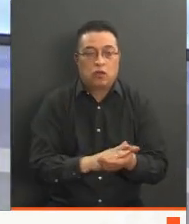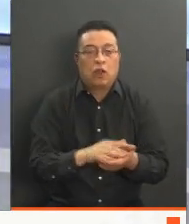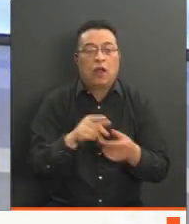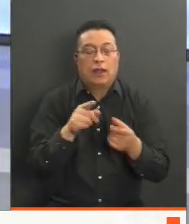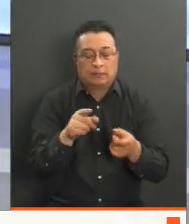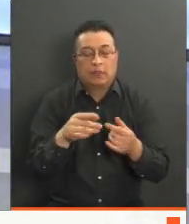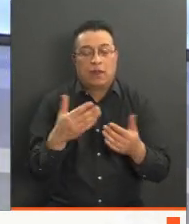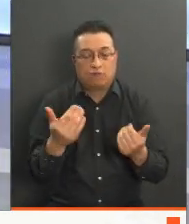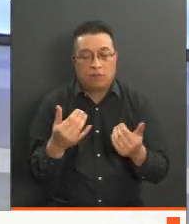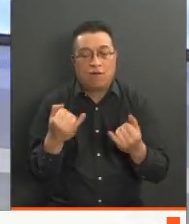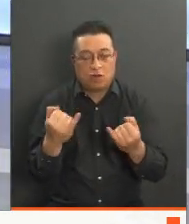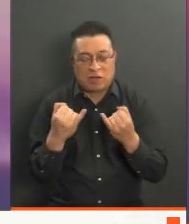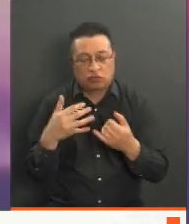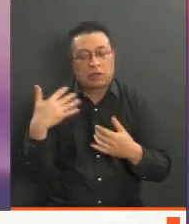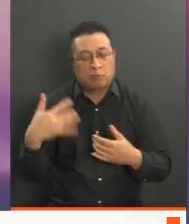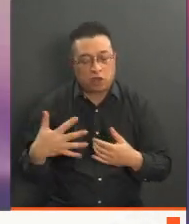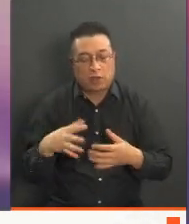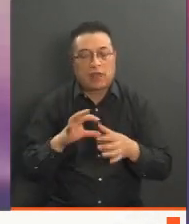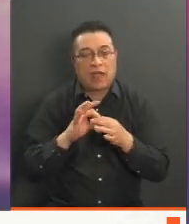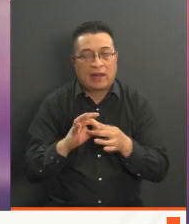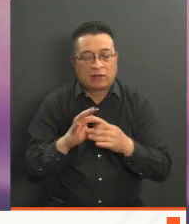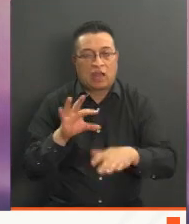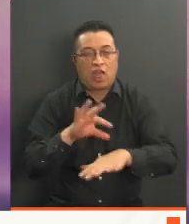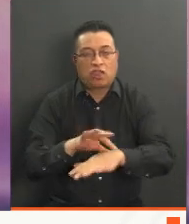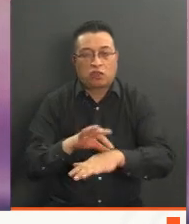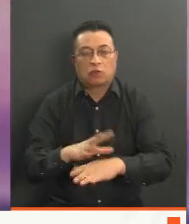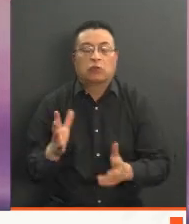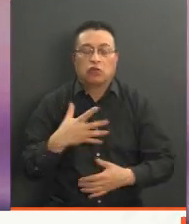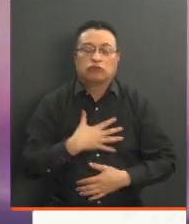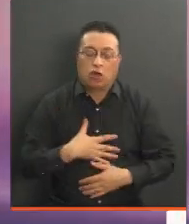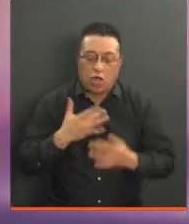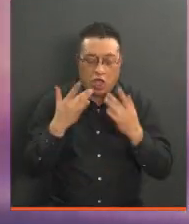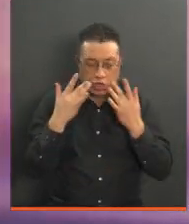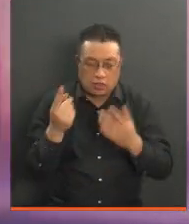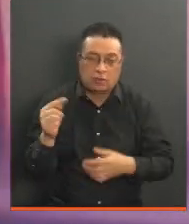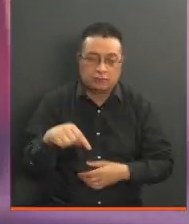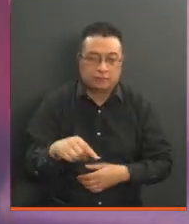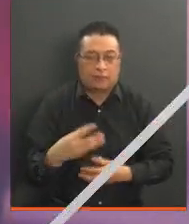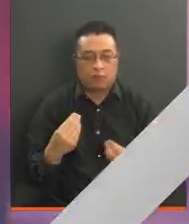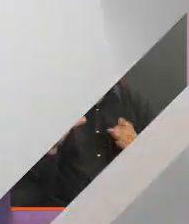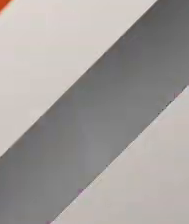necesaria para estar prevenido. Gracias, doctor Sebastián Ugarte. No, encantado, Ramón. Buenas noches. Buenas noches.